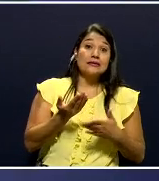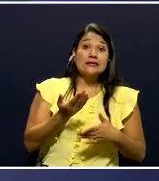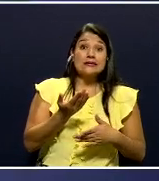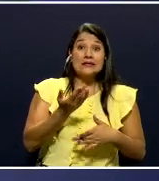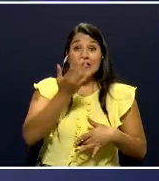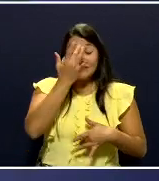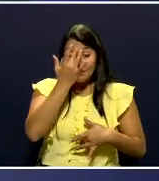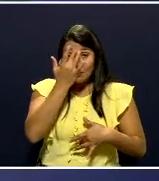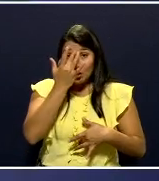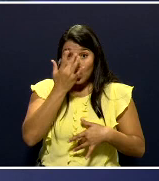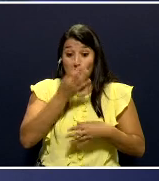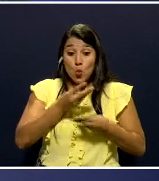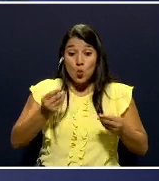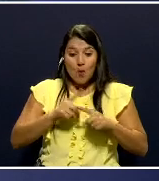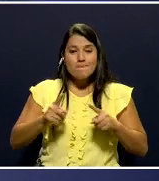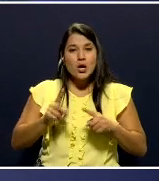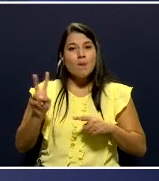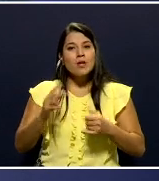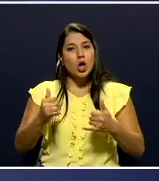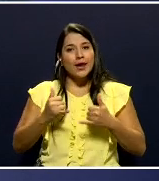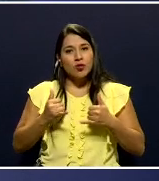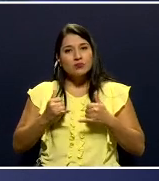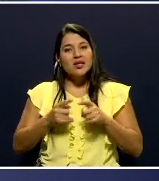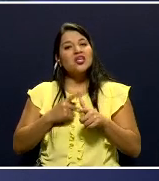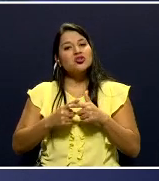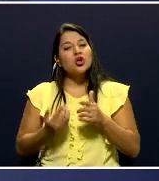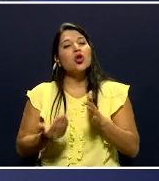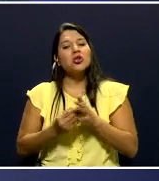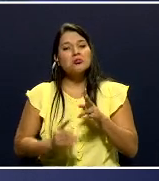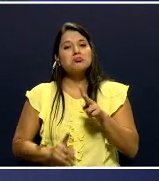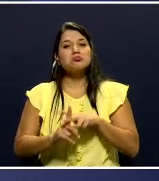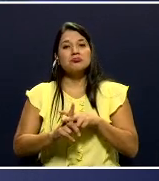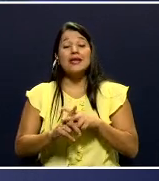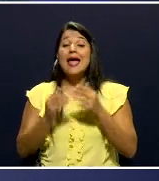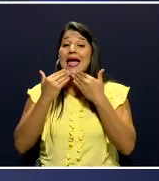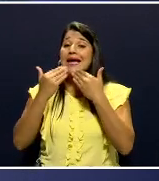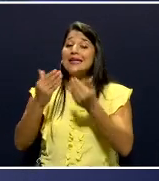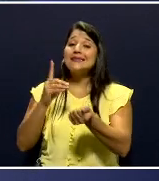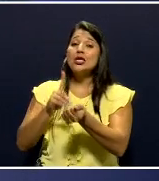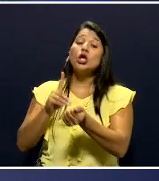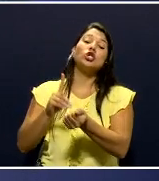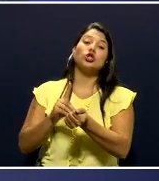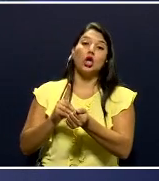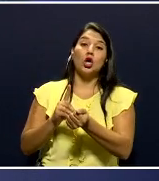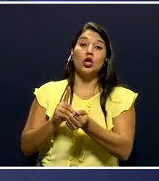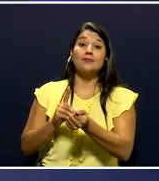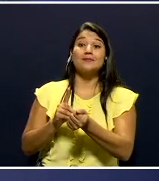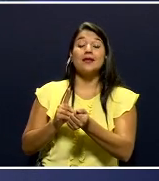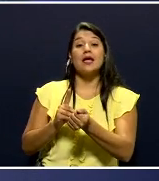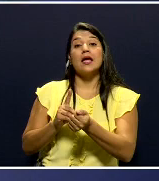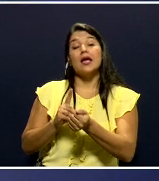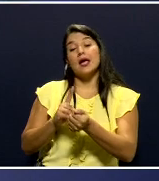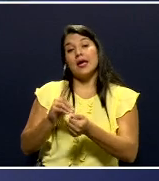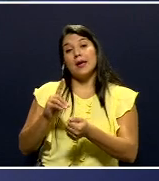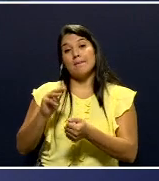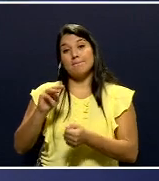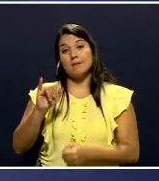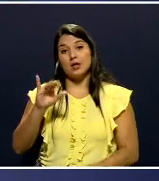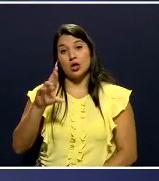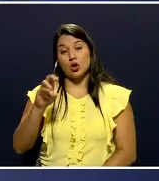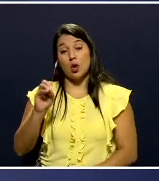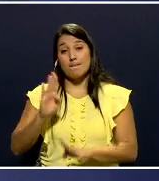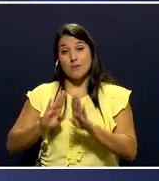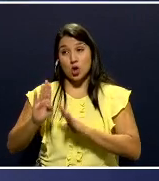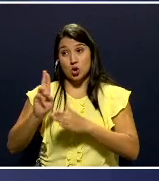Muchísimas gracias al doctor Fernando García Santamaría, microbiólogo, vicerrector de investigación de la Universidad de Costa